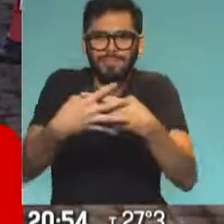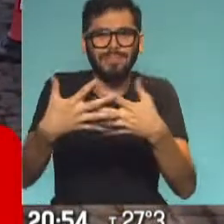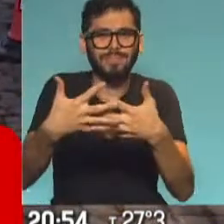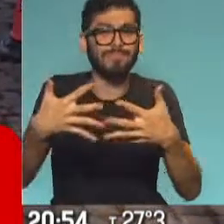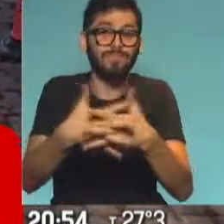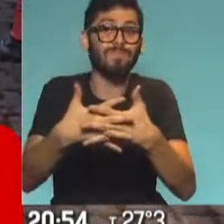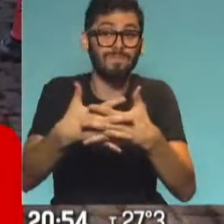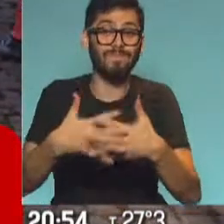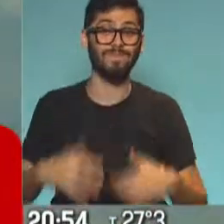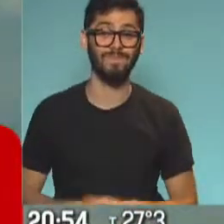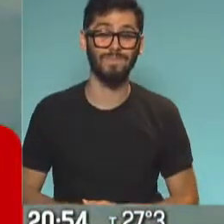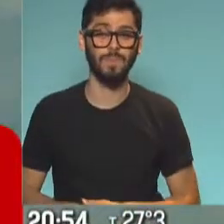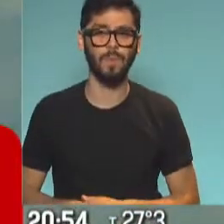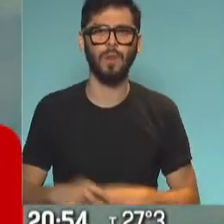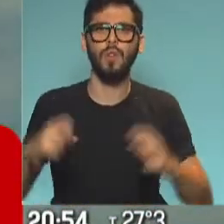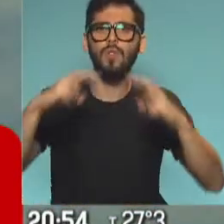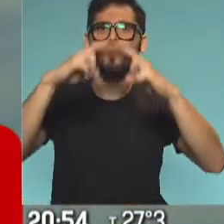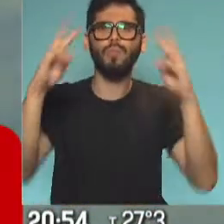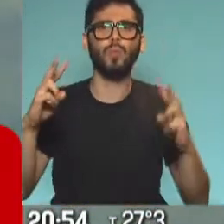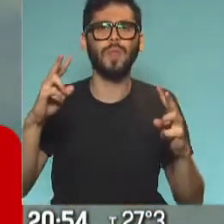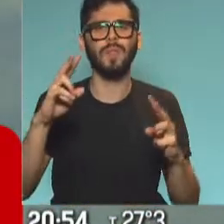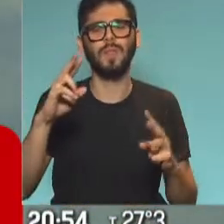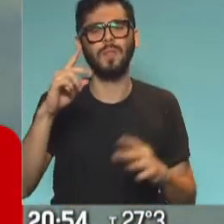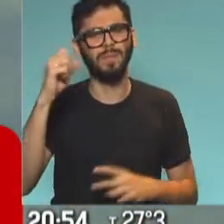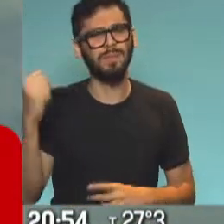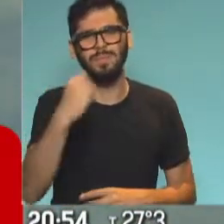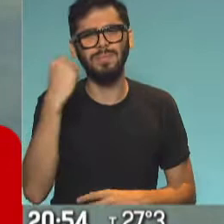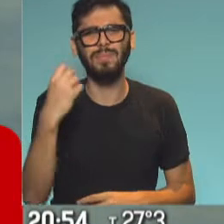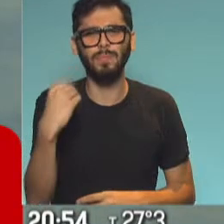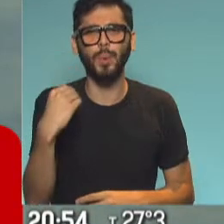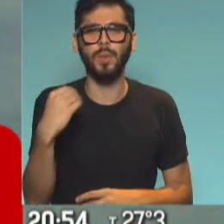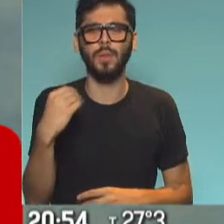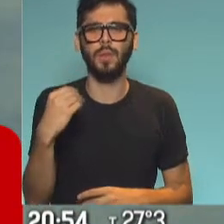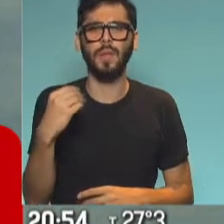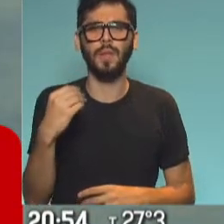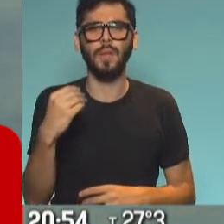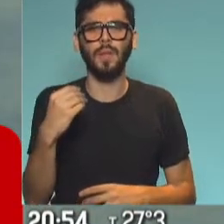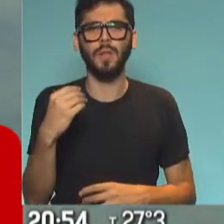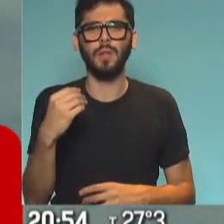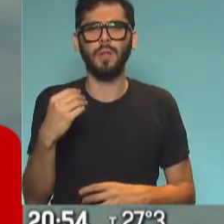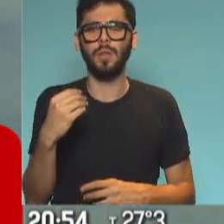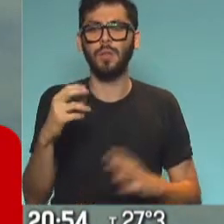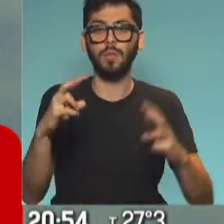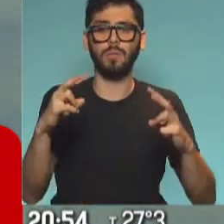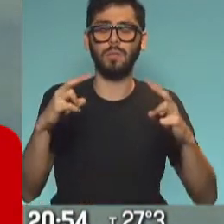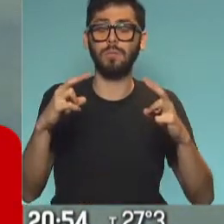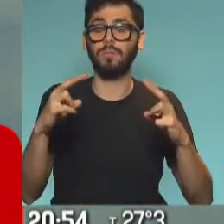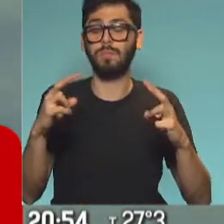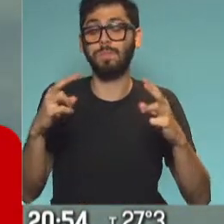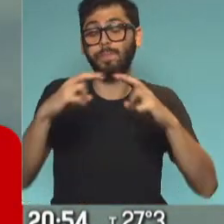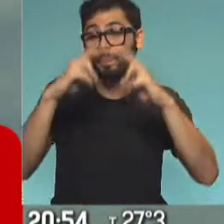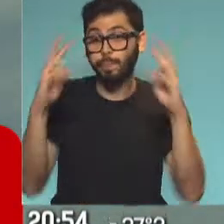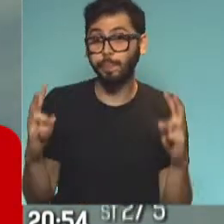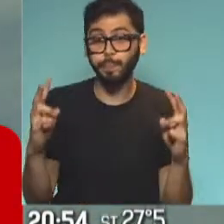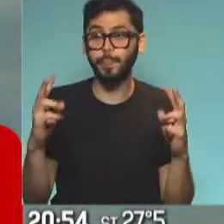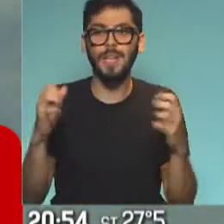El puente transbordador es muy importante, ya que ambas márgenes transitaron una historia en común y la idea es,